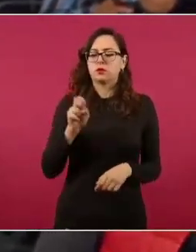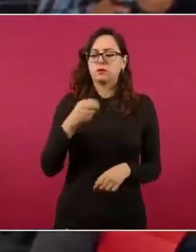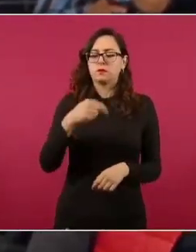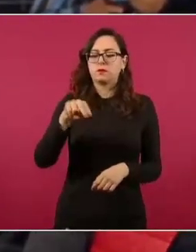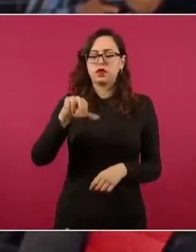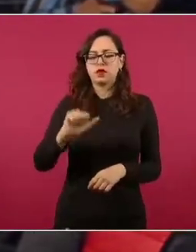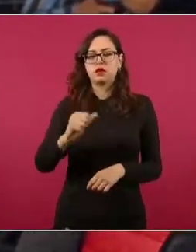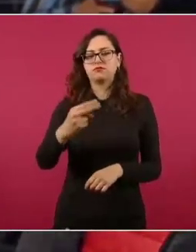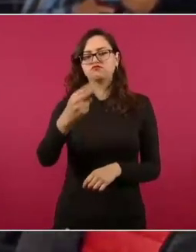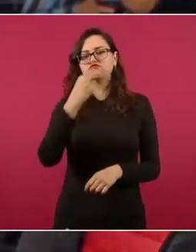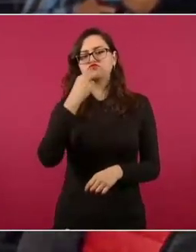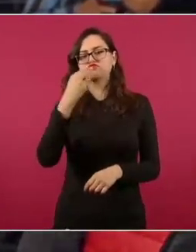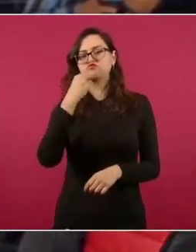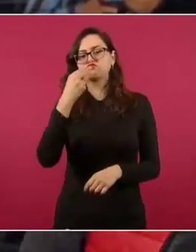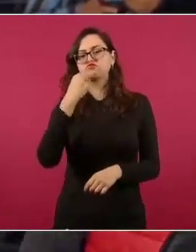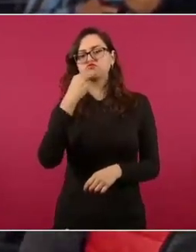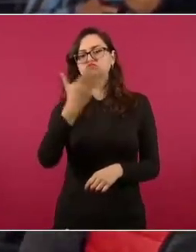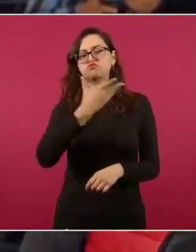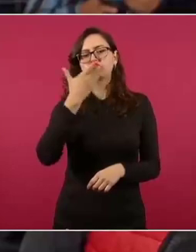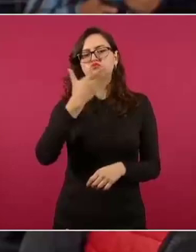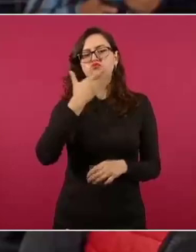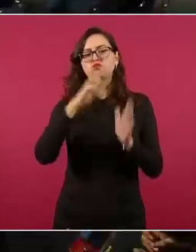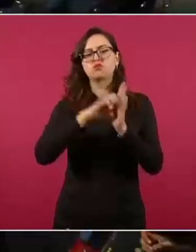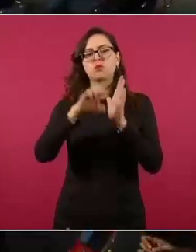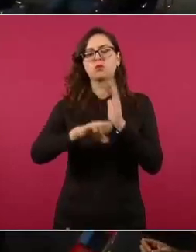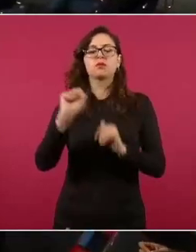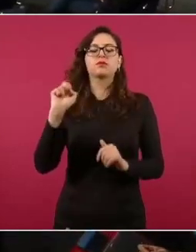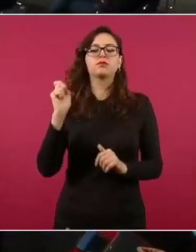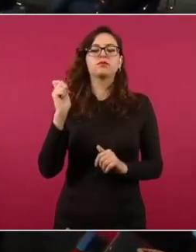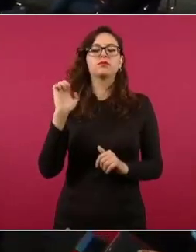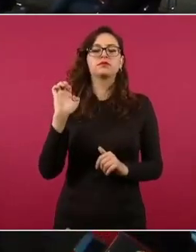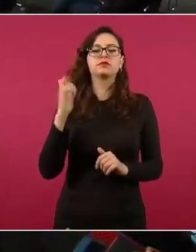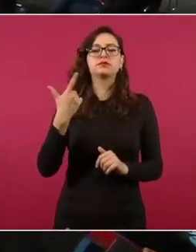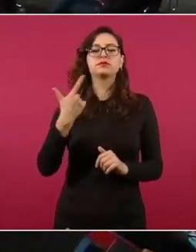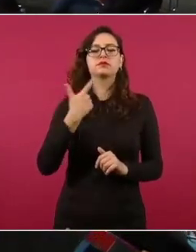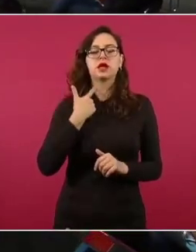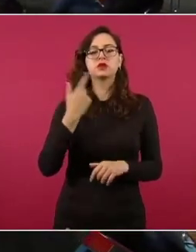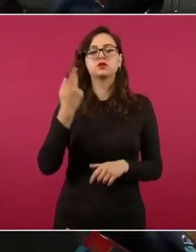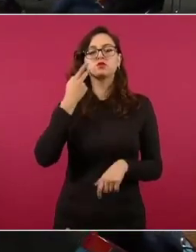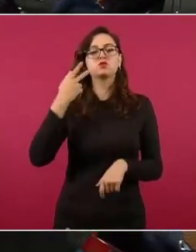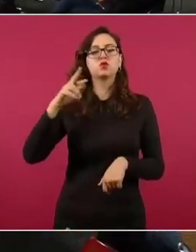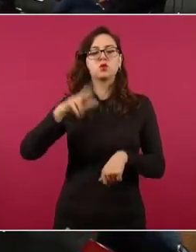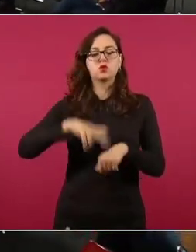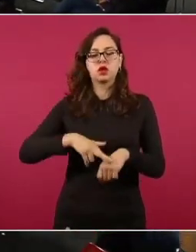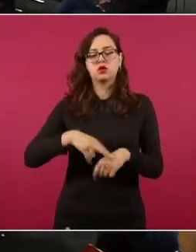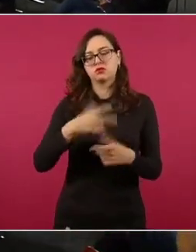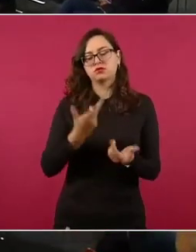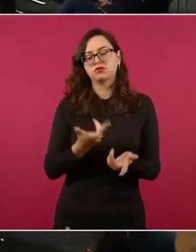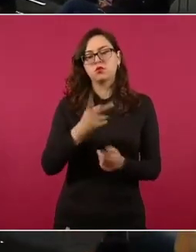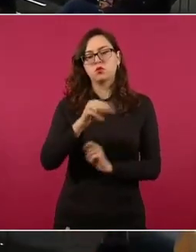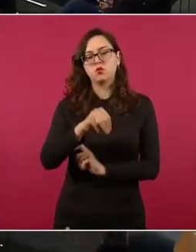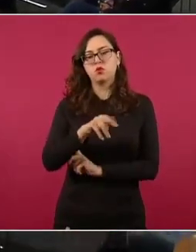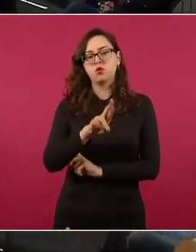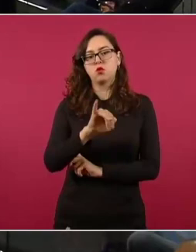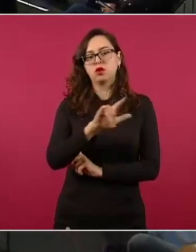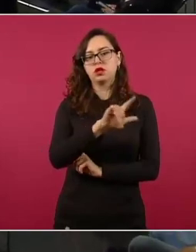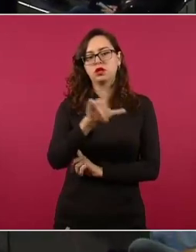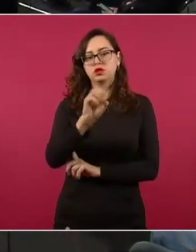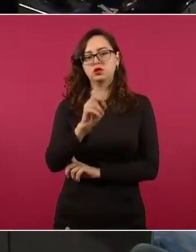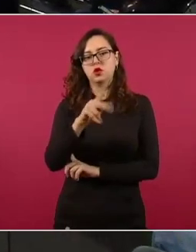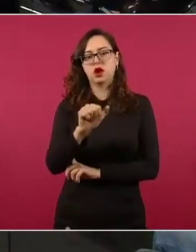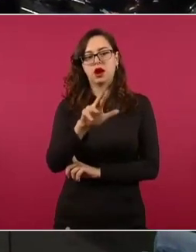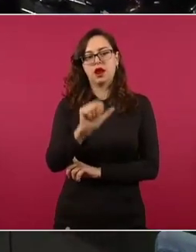entre ellos, por ejemplo, está el Procurador General de la República, Jesús Murillo Karam, actualmente pues preso por